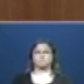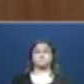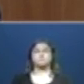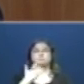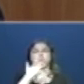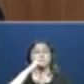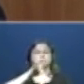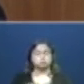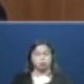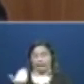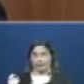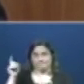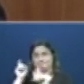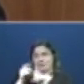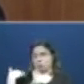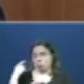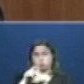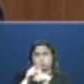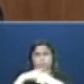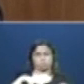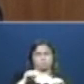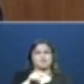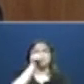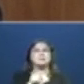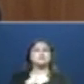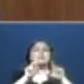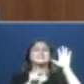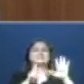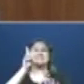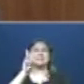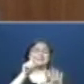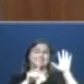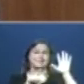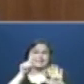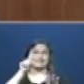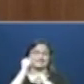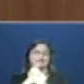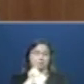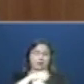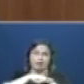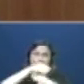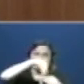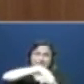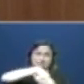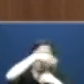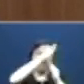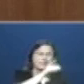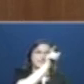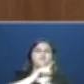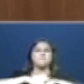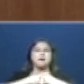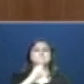el reciente mes de mayo los 76 profesionales que trabajan en este servicio habían atendido ya a más de 1000 familias de Castilla y